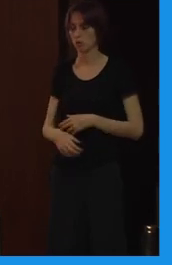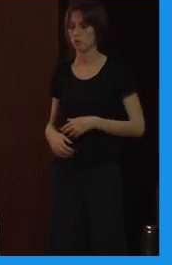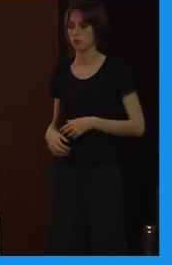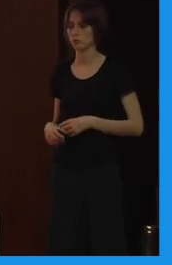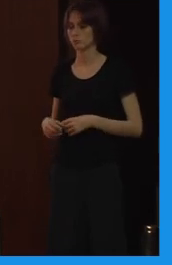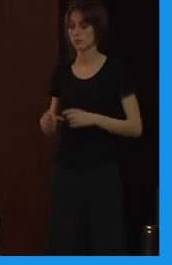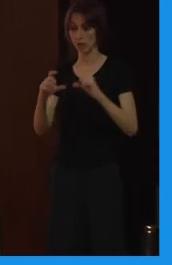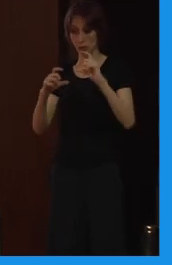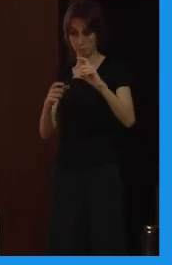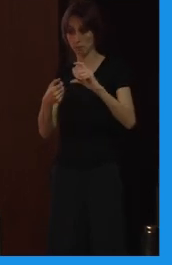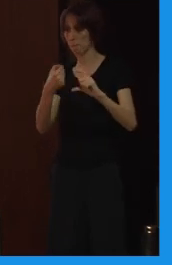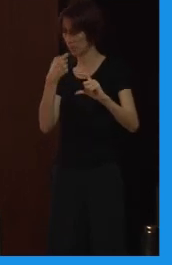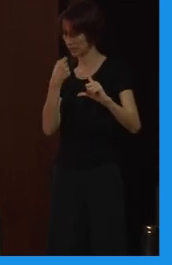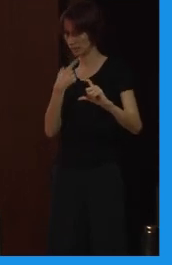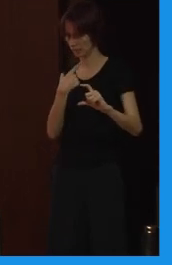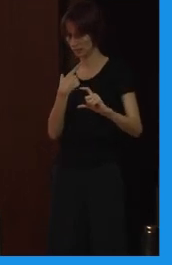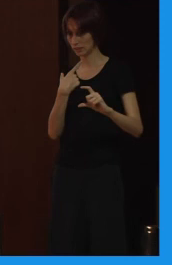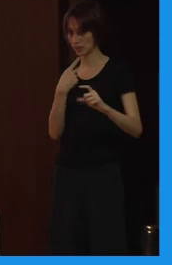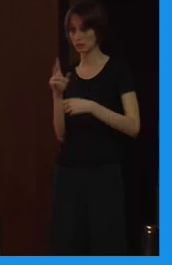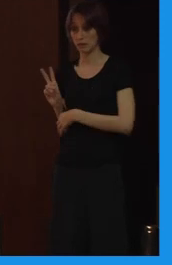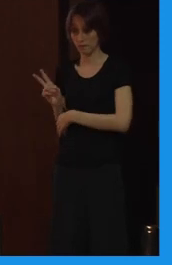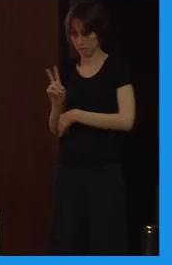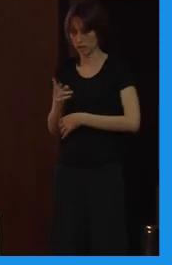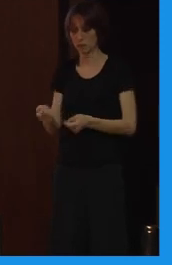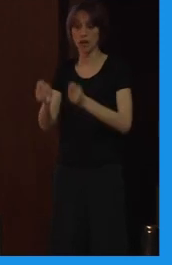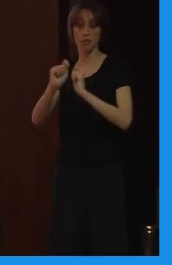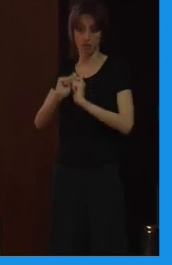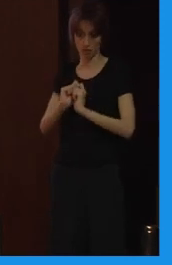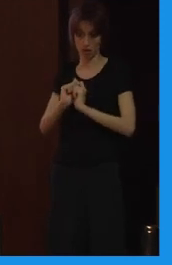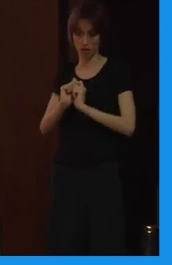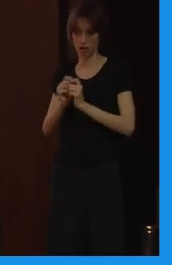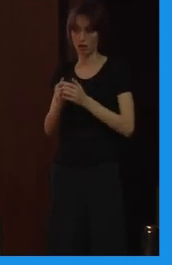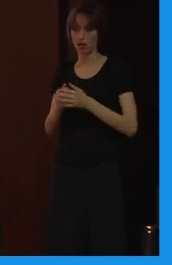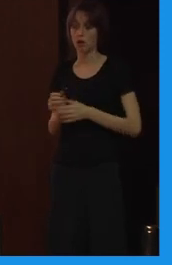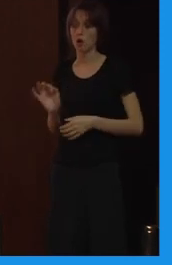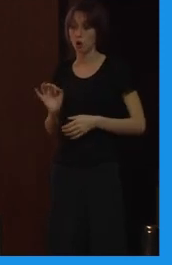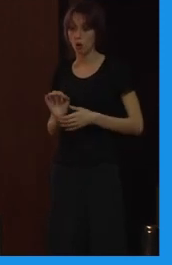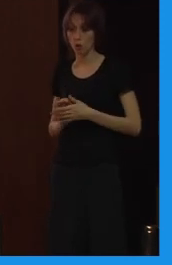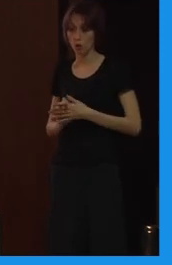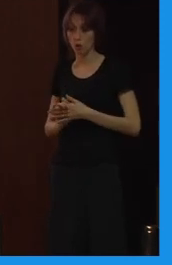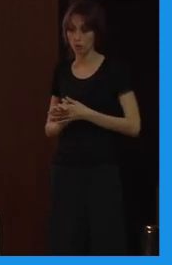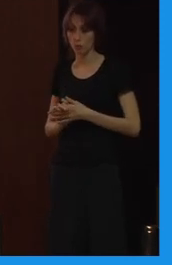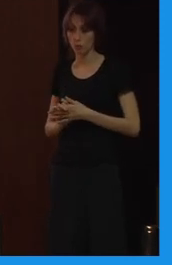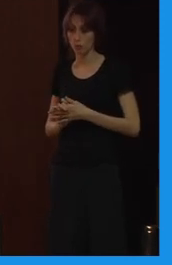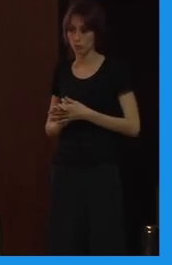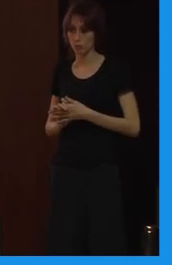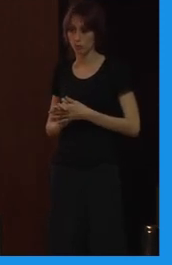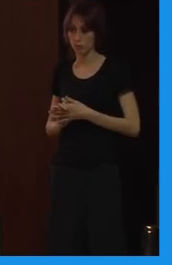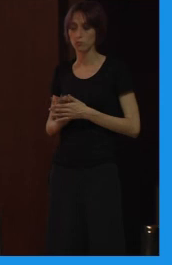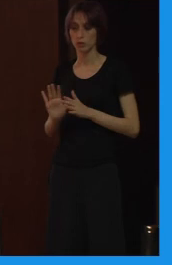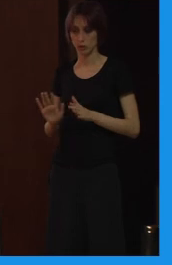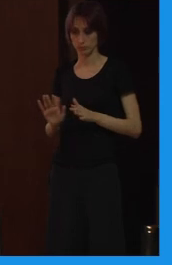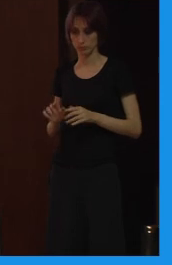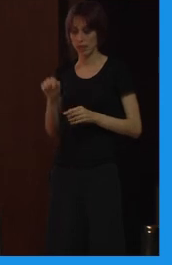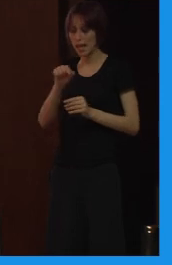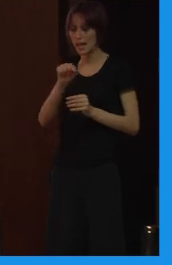digo, o de oligoelementos. Acordaros que en caso de suplementación no mejora el dolor, pero mejoraría la fatiga, porque era un problema